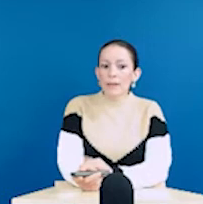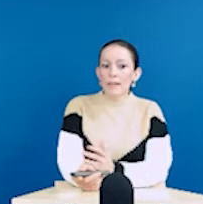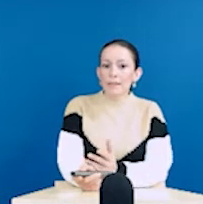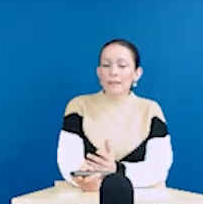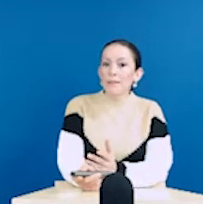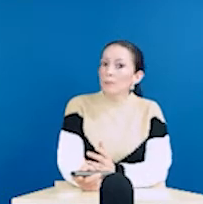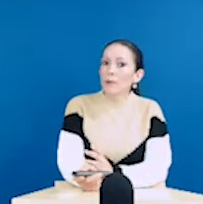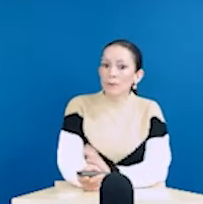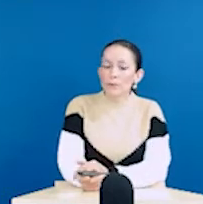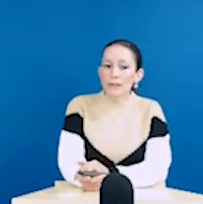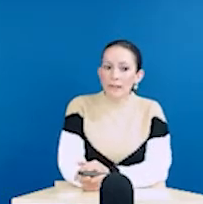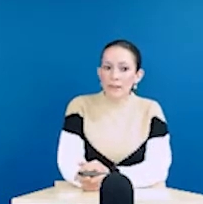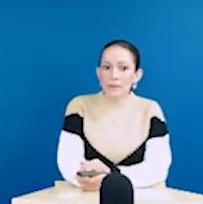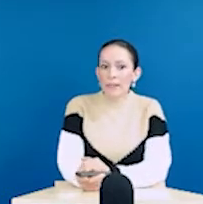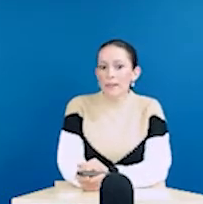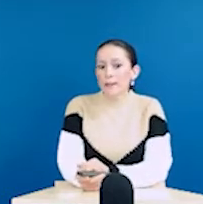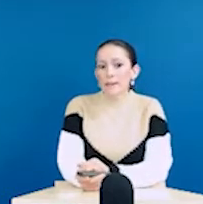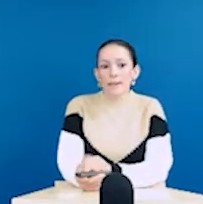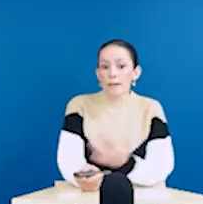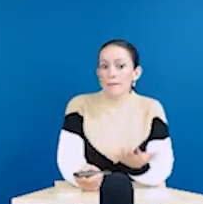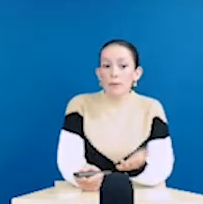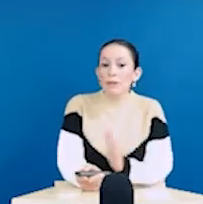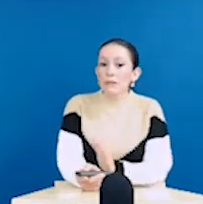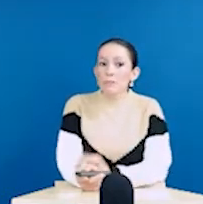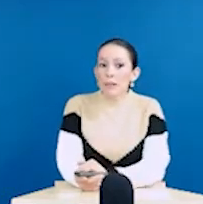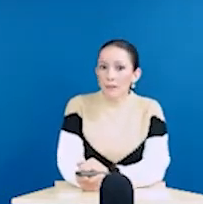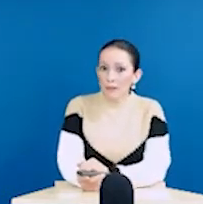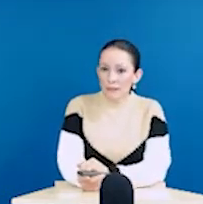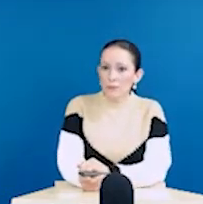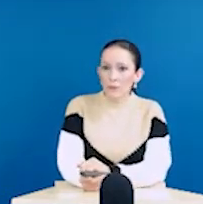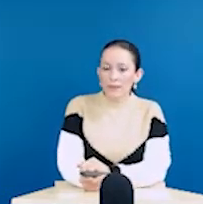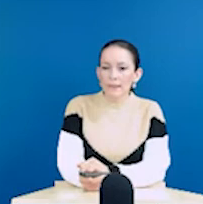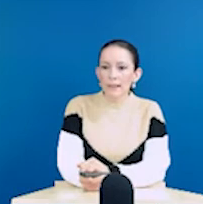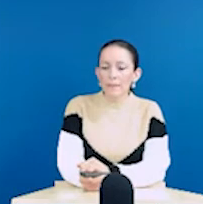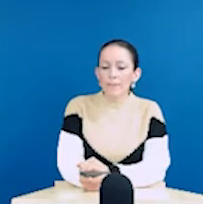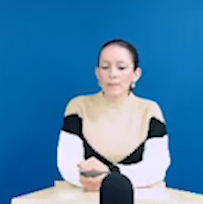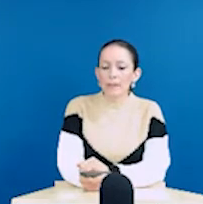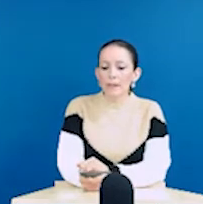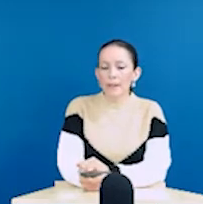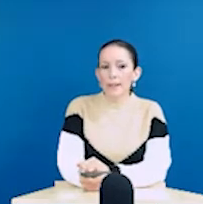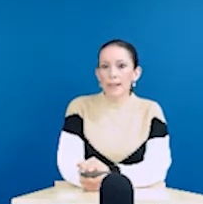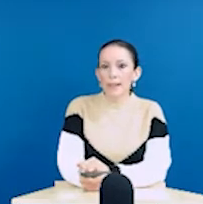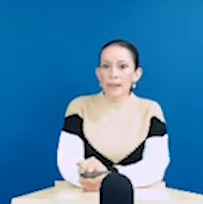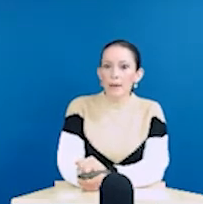resaltarlo, porque gracias a eso podemos evitar posibles complicaciones dentro de la sala.